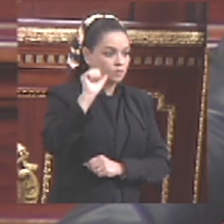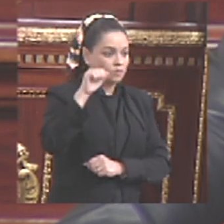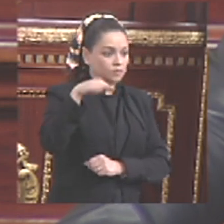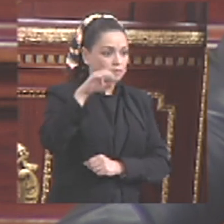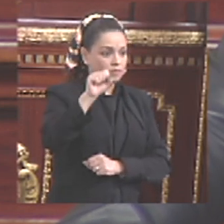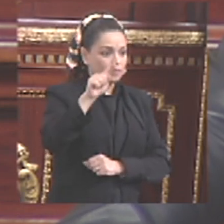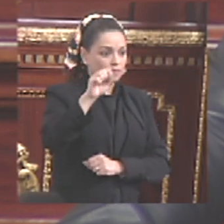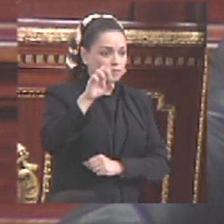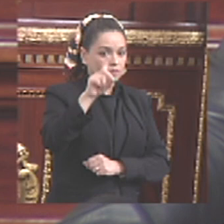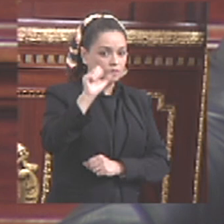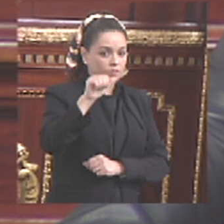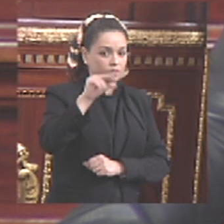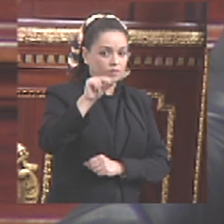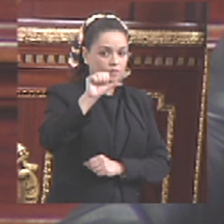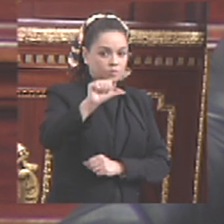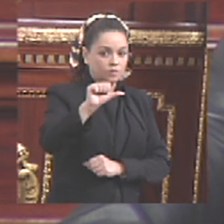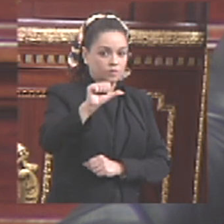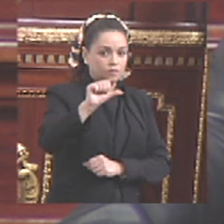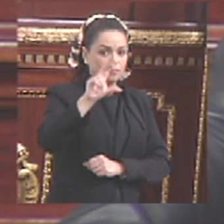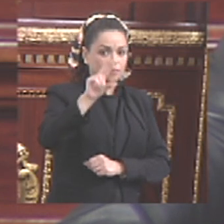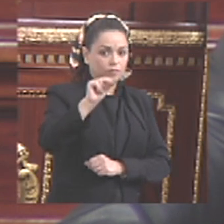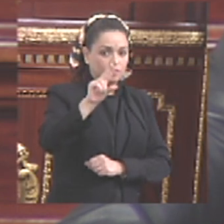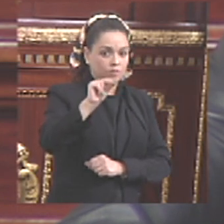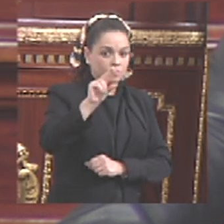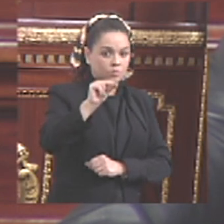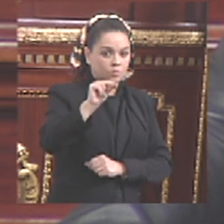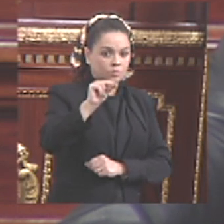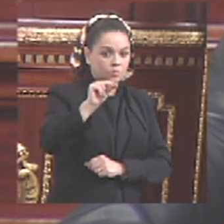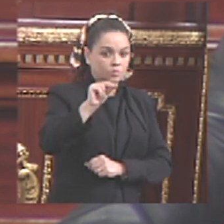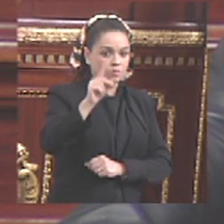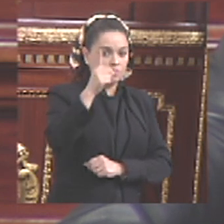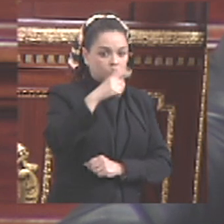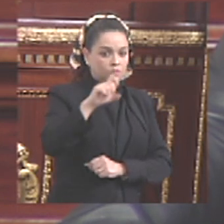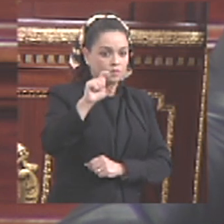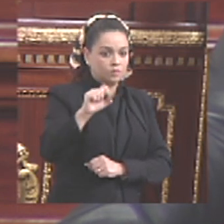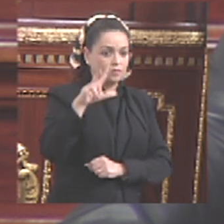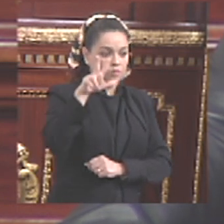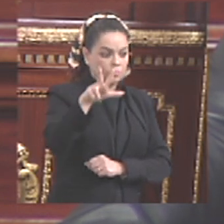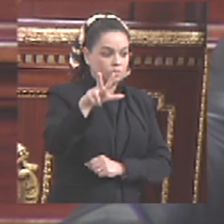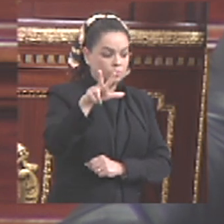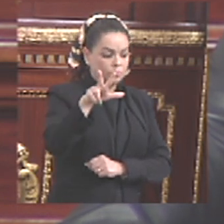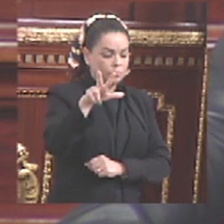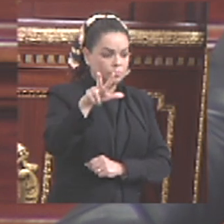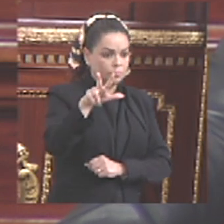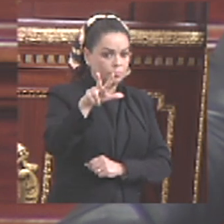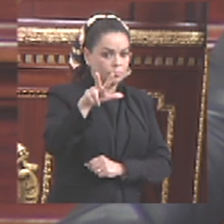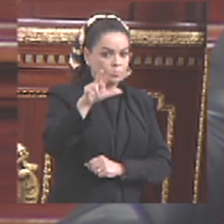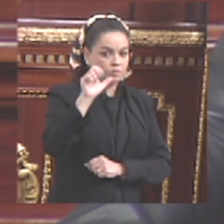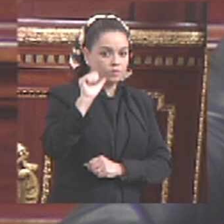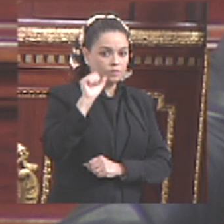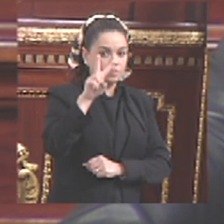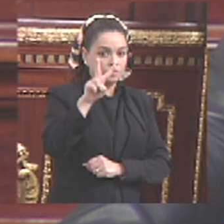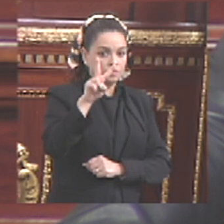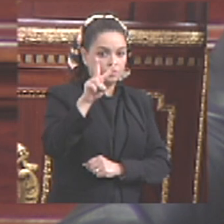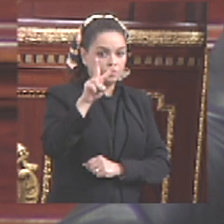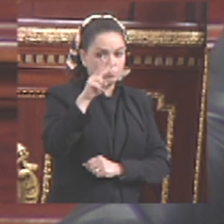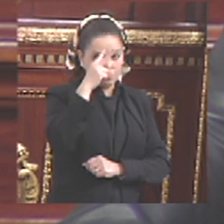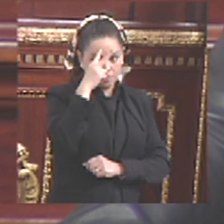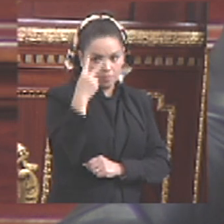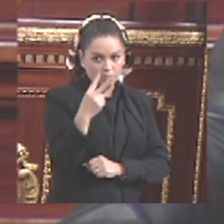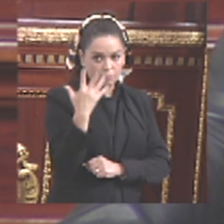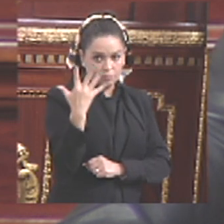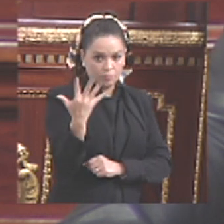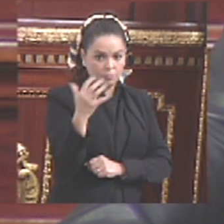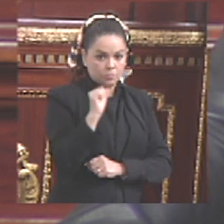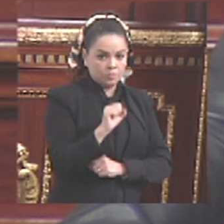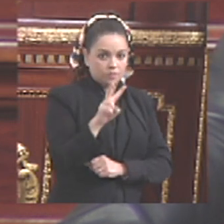Ámsterdam 86, Ámsterdam 80, Ámsterdam 128 están sin casa. Avenida México 5,